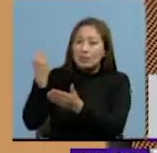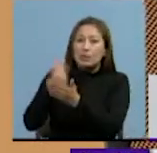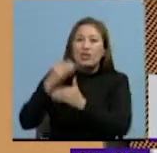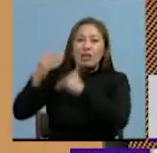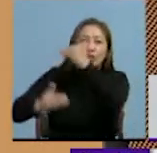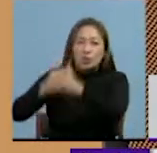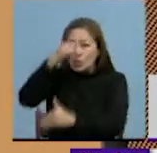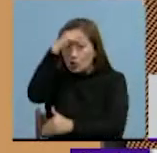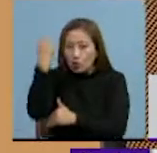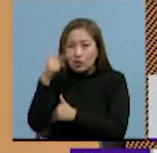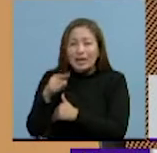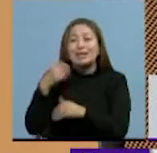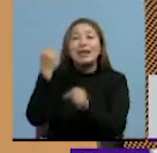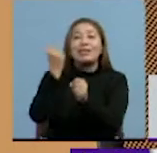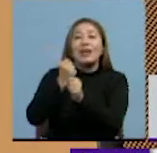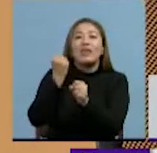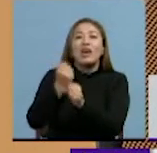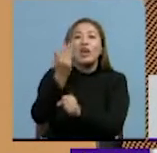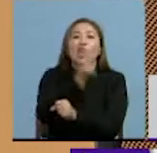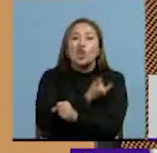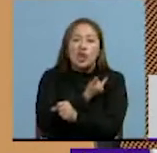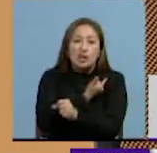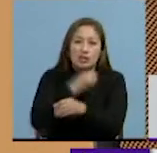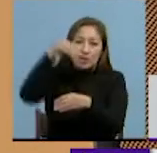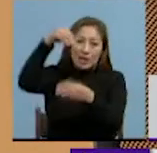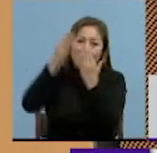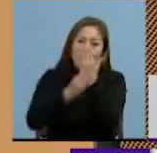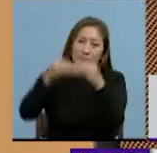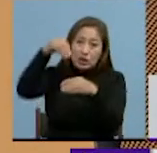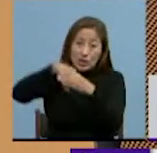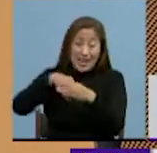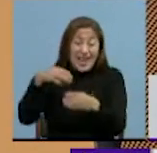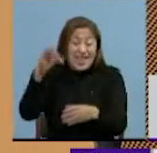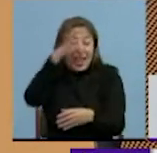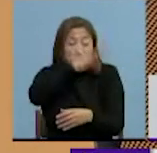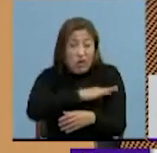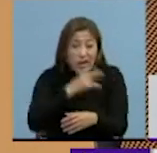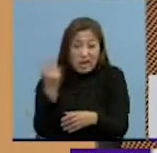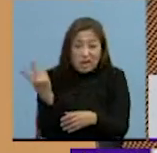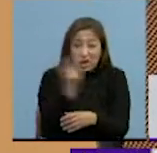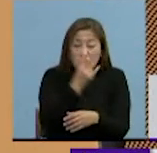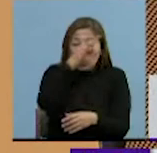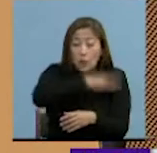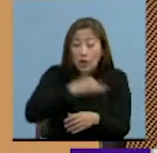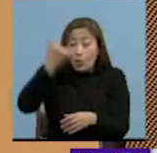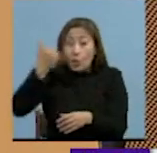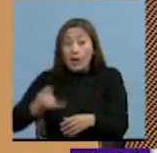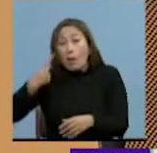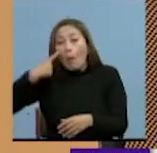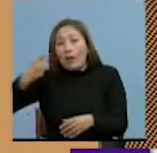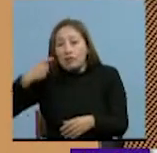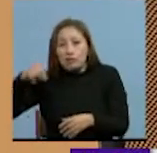Nación, presta servicio en el ministerio y está cobrando paralelamente, además del sueldo, una